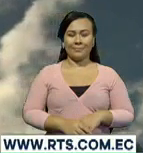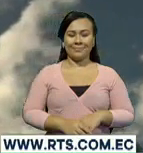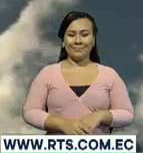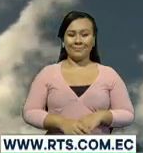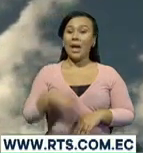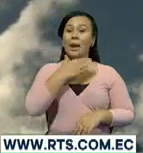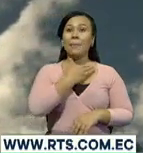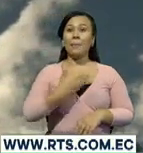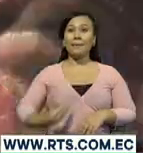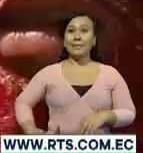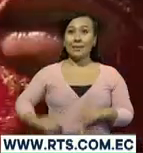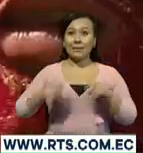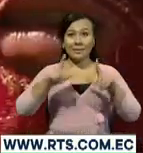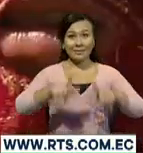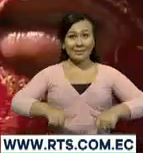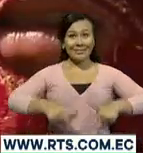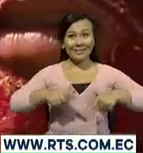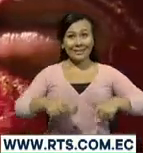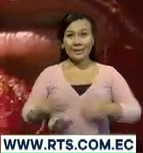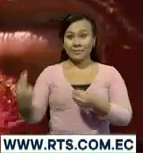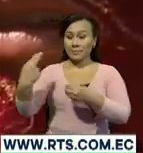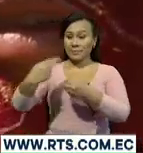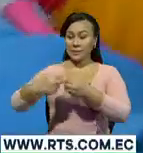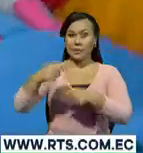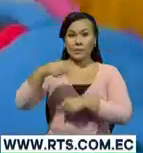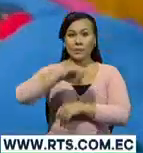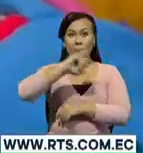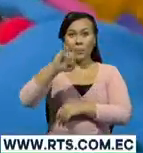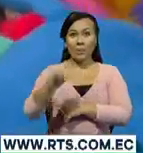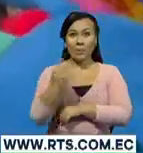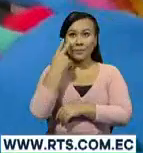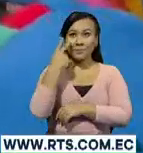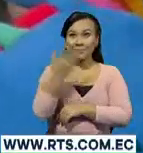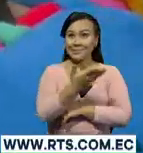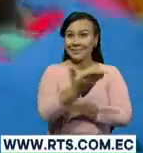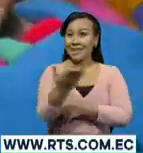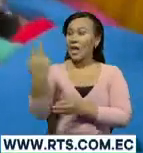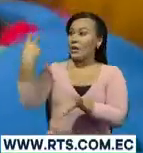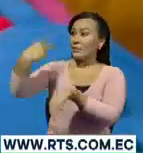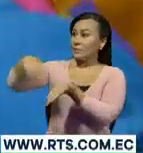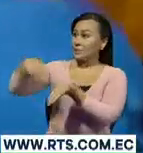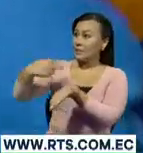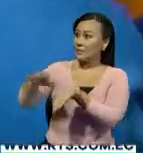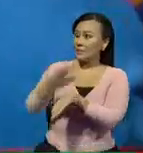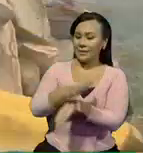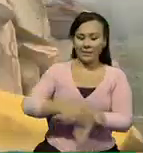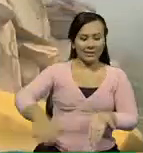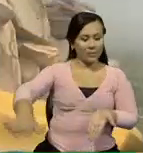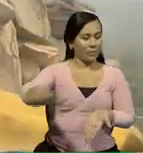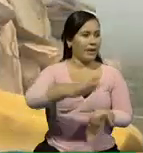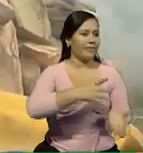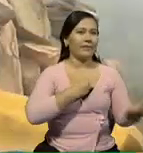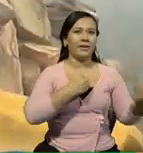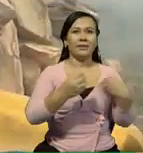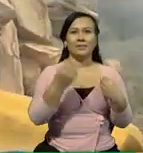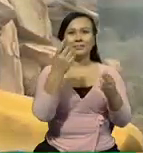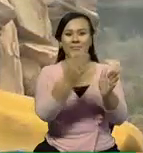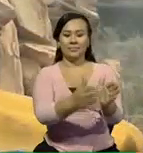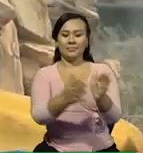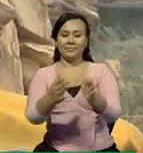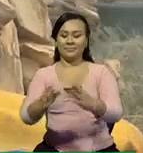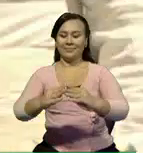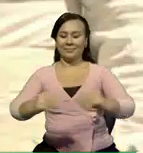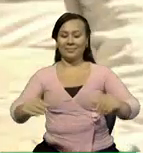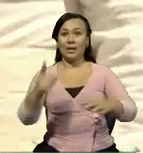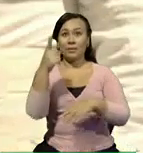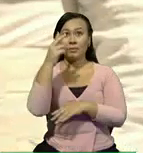El presidente Lenín Moreno participó este jueves 21 de junio en la celebración del Inti Raymi, que se realizó en el Monte Sagrado Puntiarcil, en